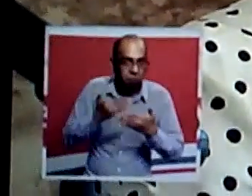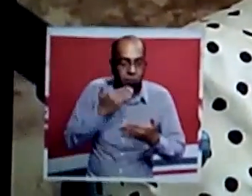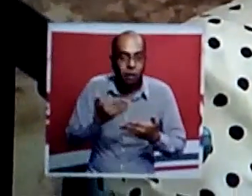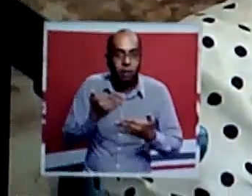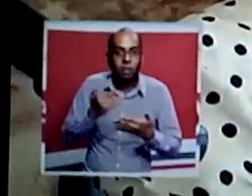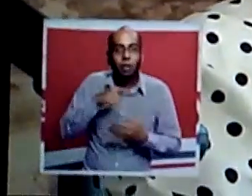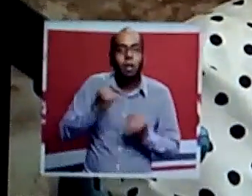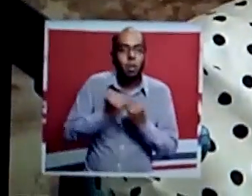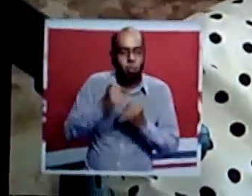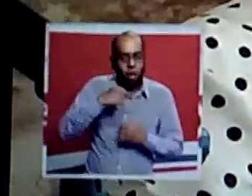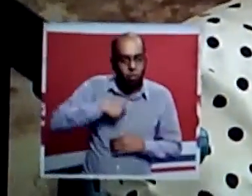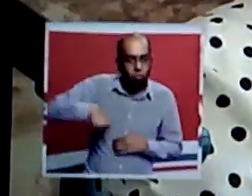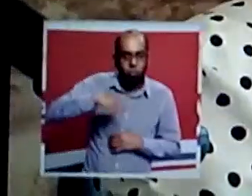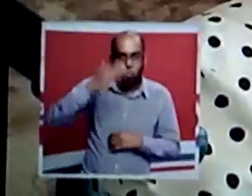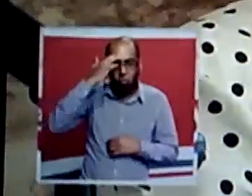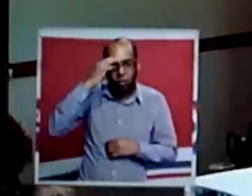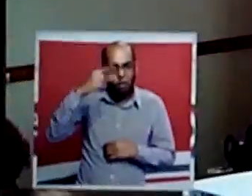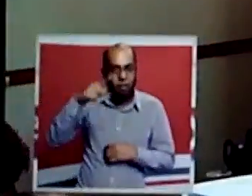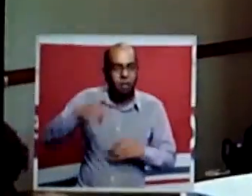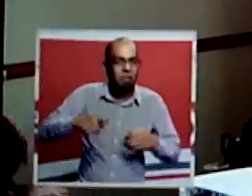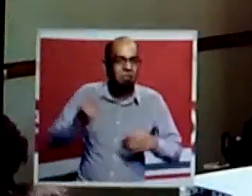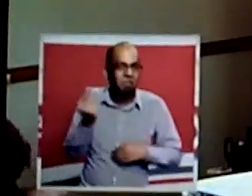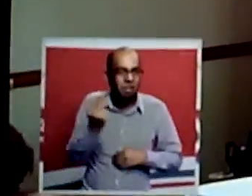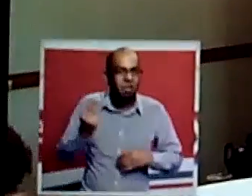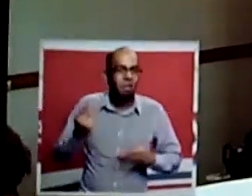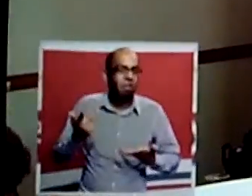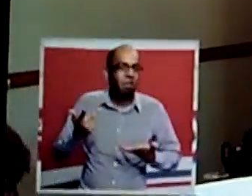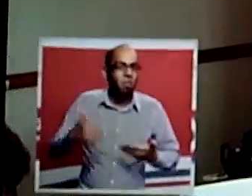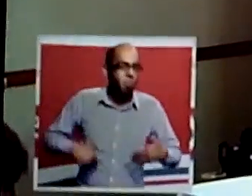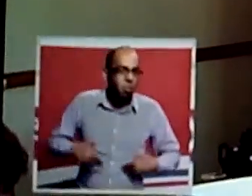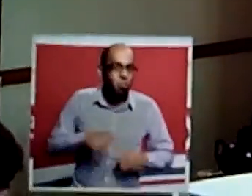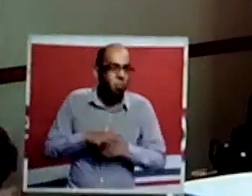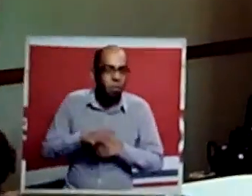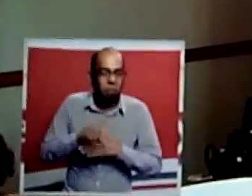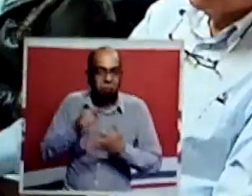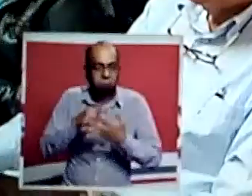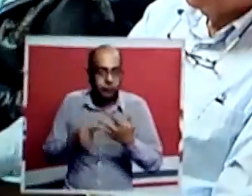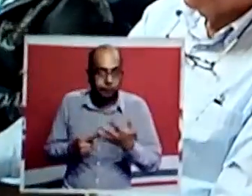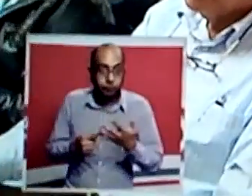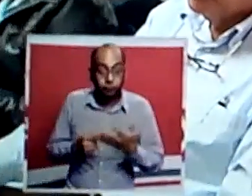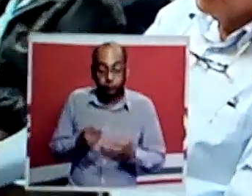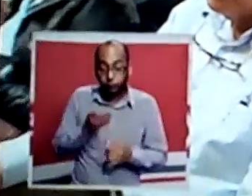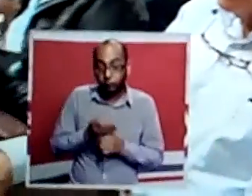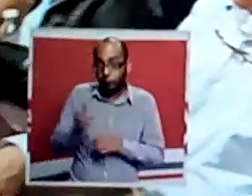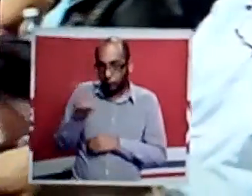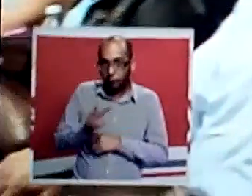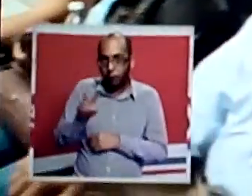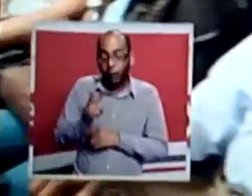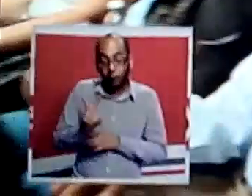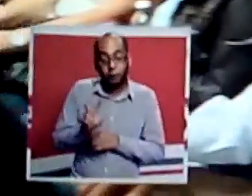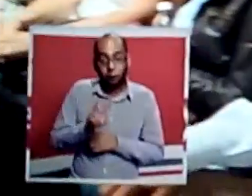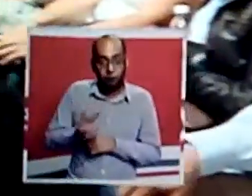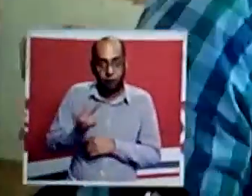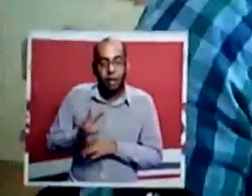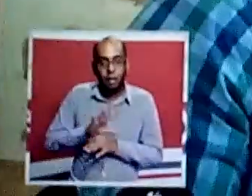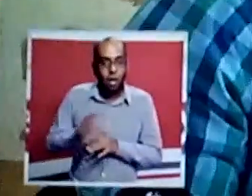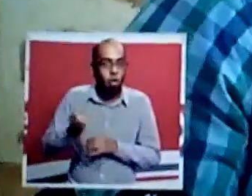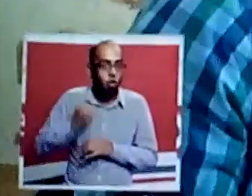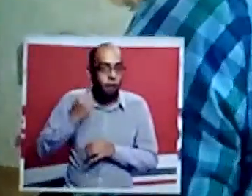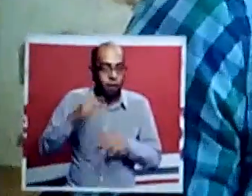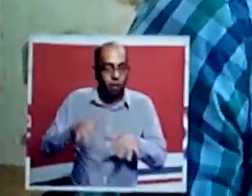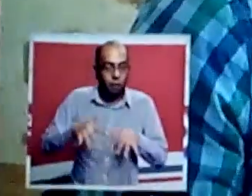sus inquietudes y sus necesidades. Este lunes se llevó a cabo la conferencia Periodismo y las Redes Sociales, en donde el